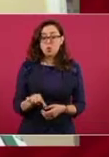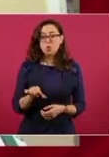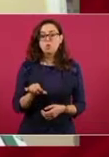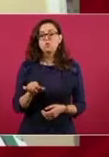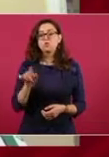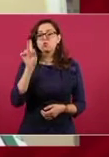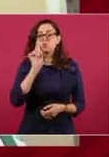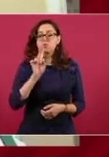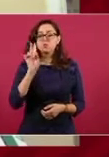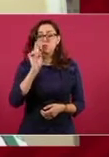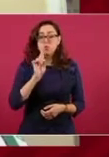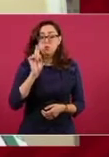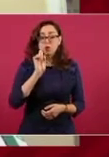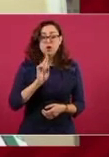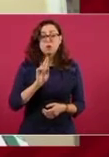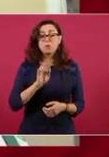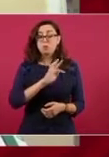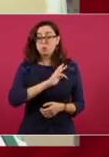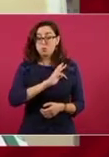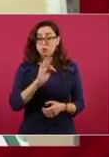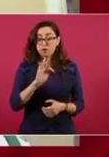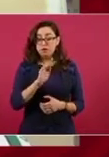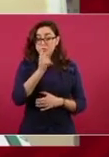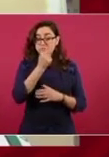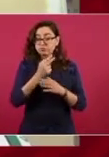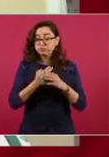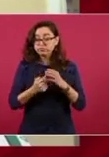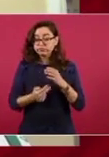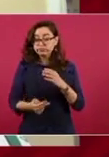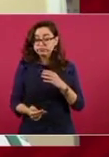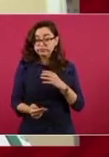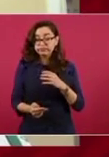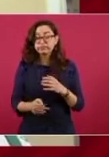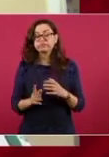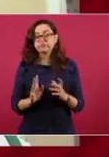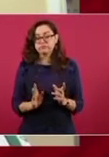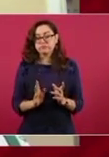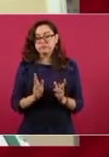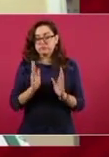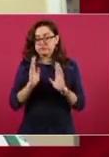ingresar los buzos y de manera inmediata puedan ingresar los rescatistas.